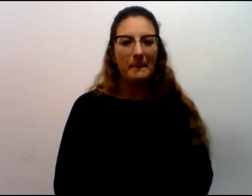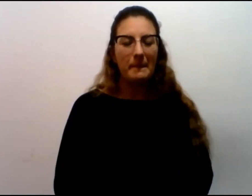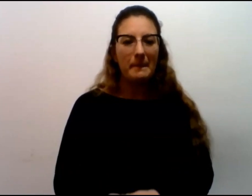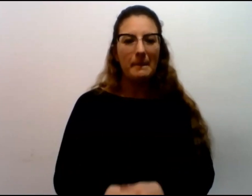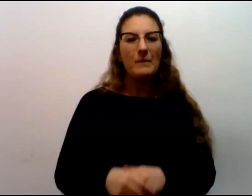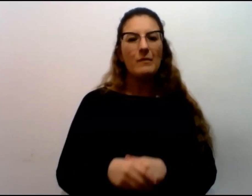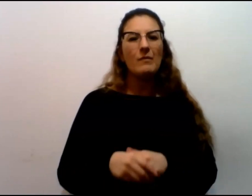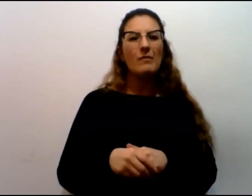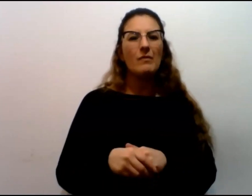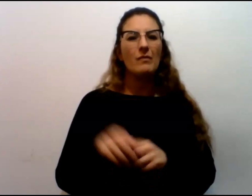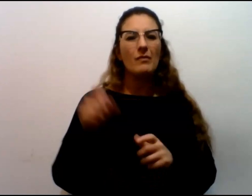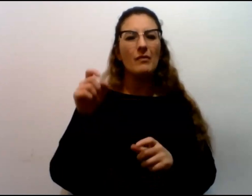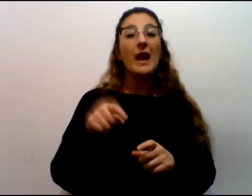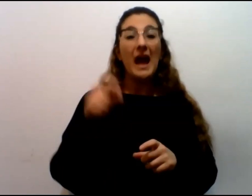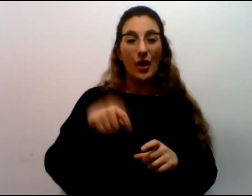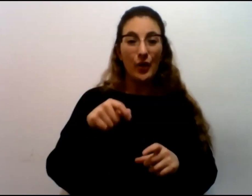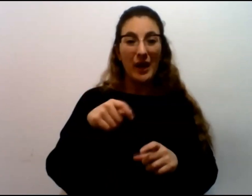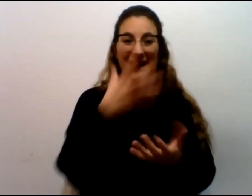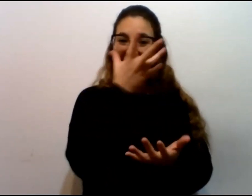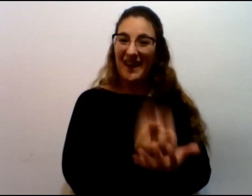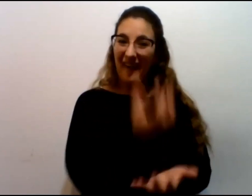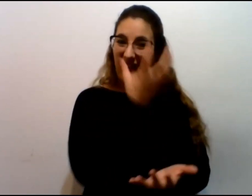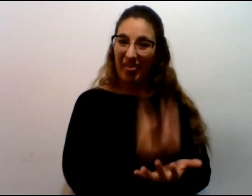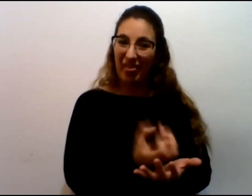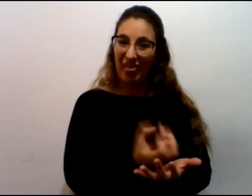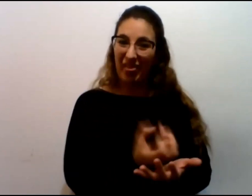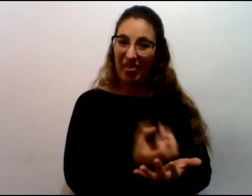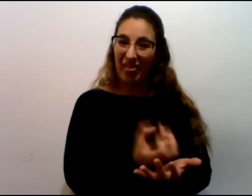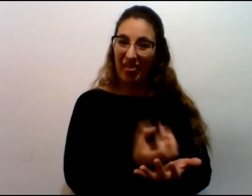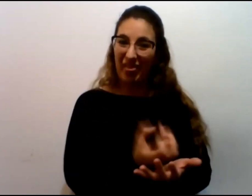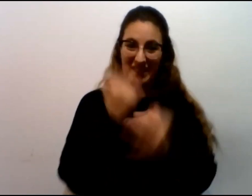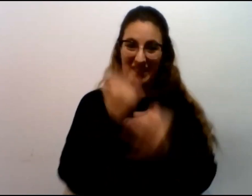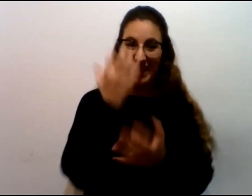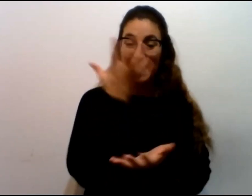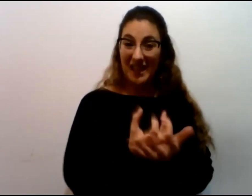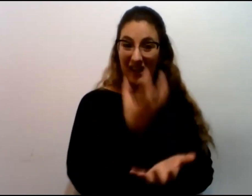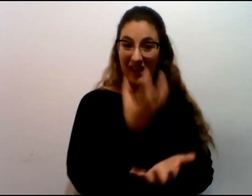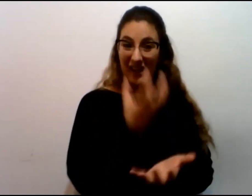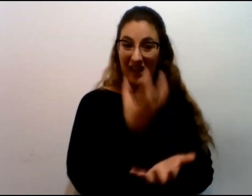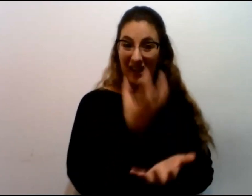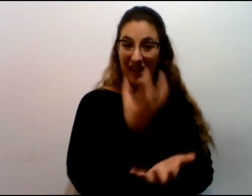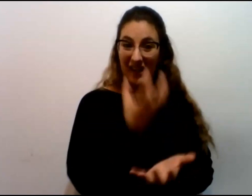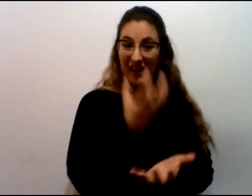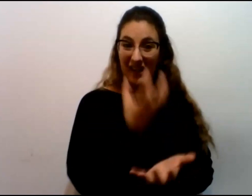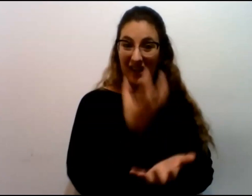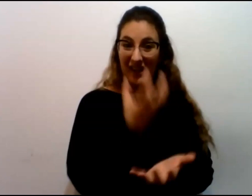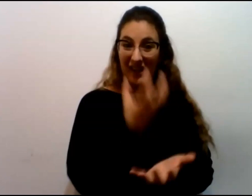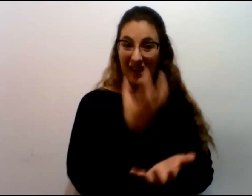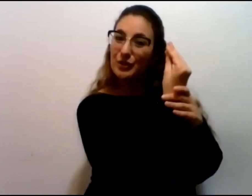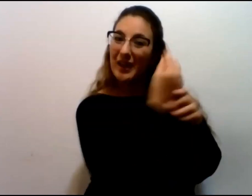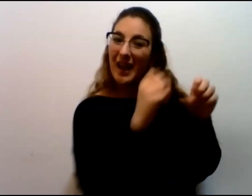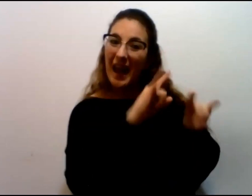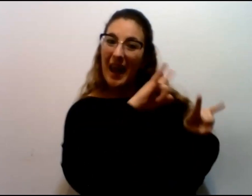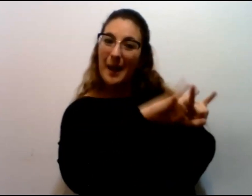Tanto la clase Grabada Como el cover Que hizo la doctora Va a ser subido A la página De Cicurso Entren por cursos